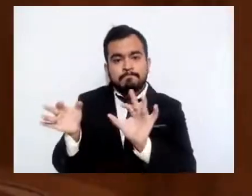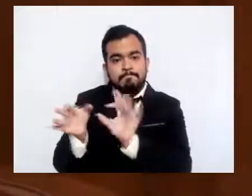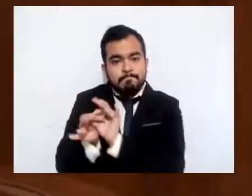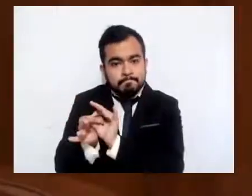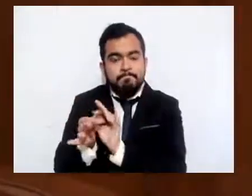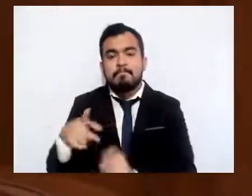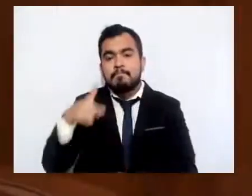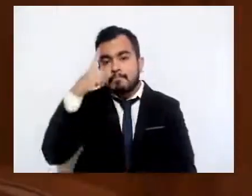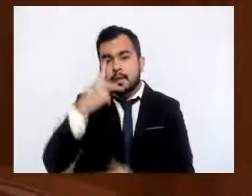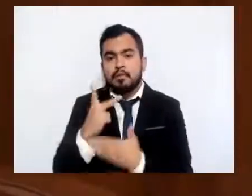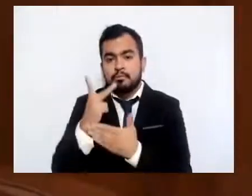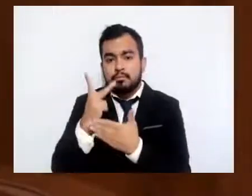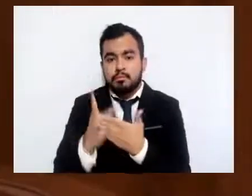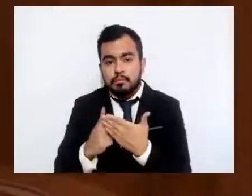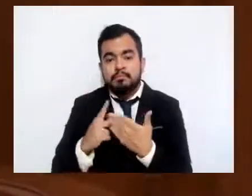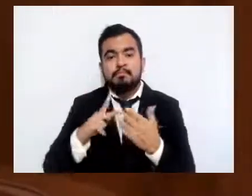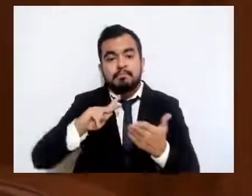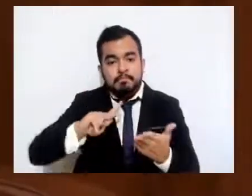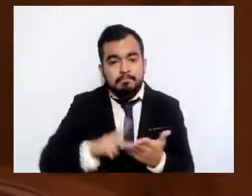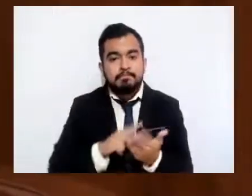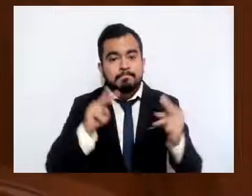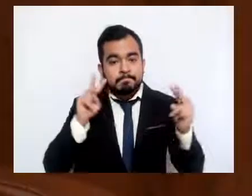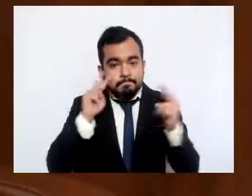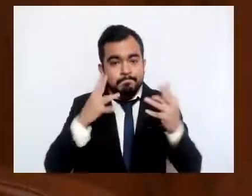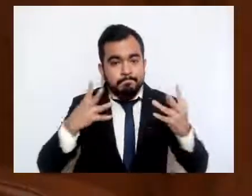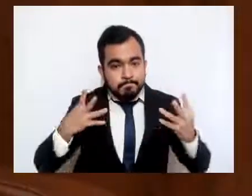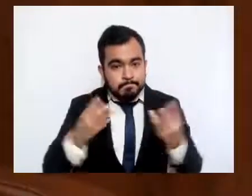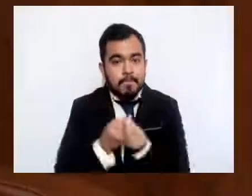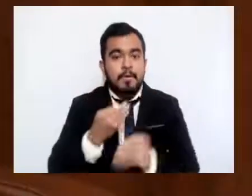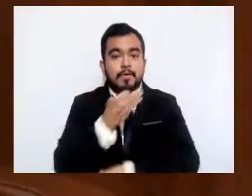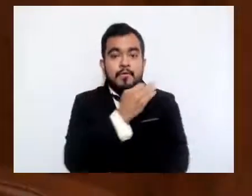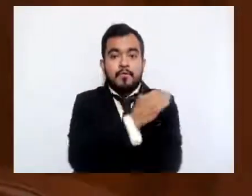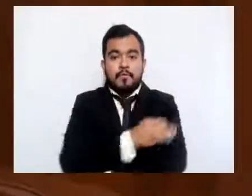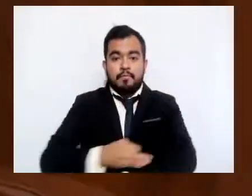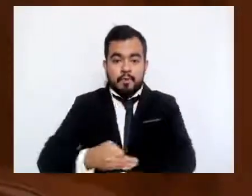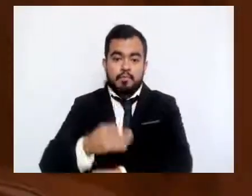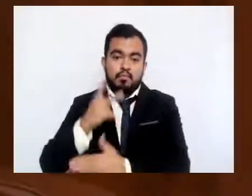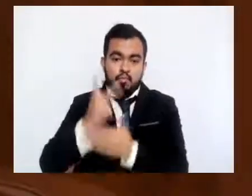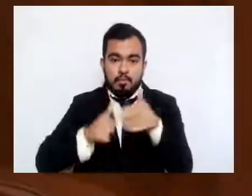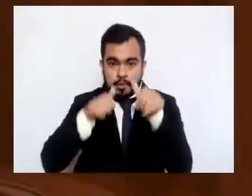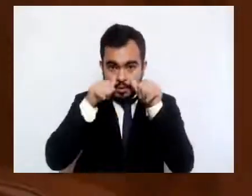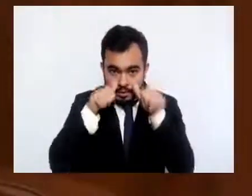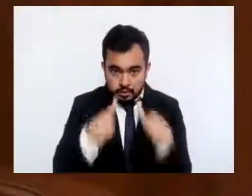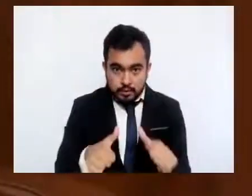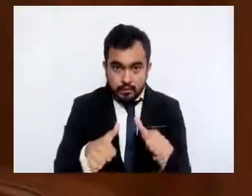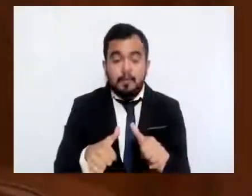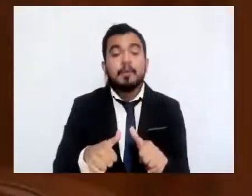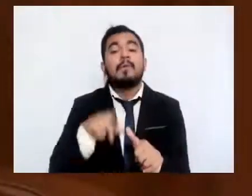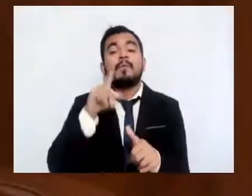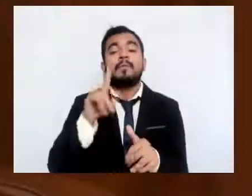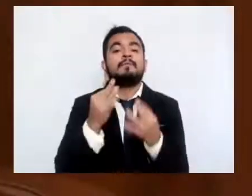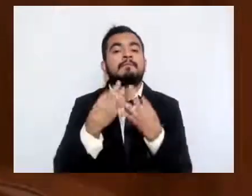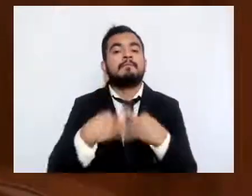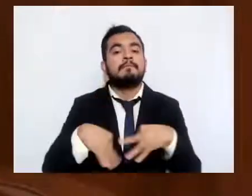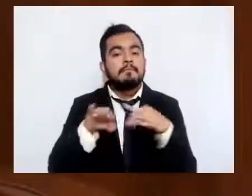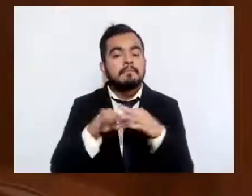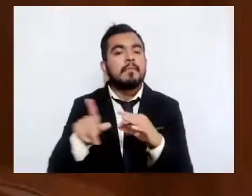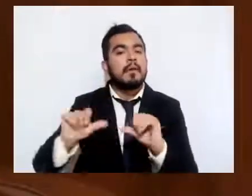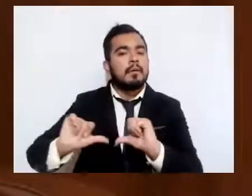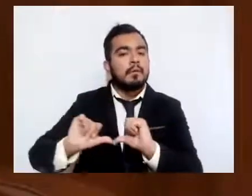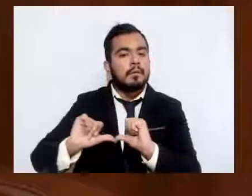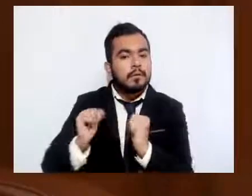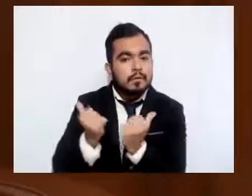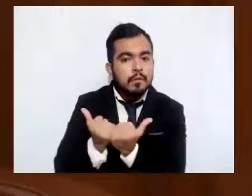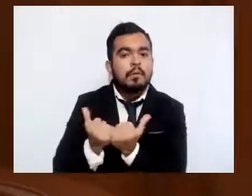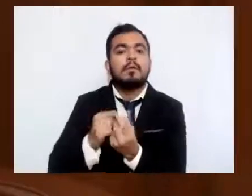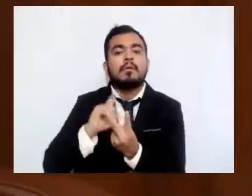familiar, además de celebrar convenios de colaboración con organizaciones u organismos no gubernamentales,